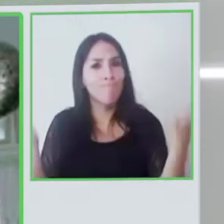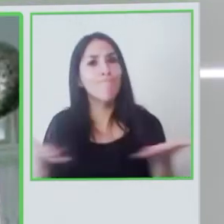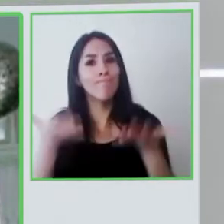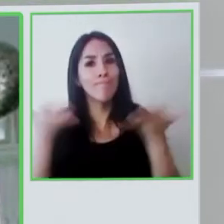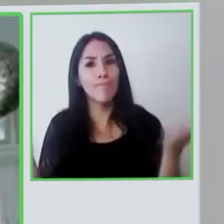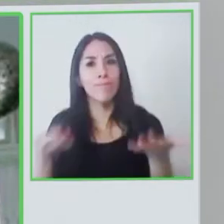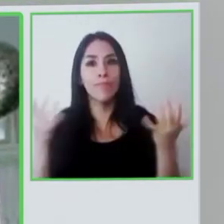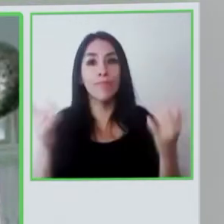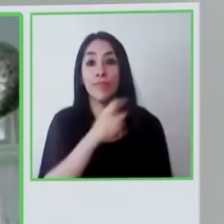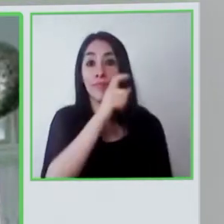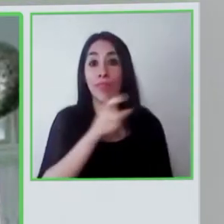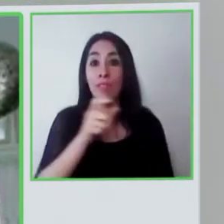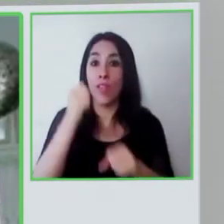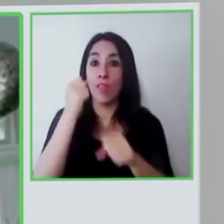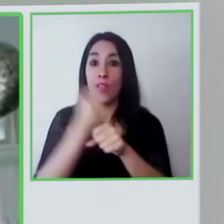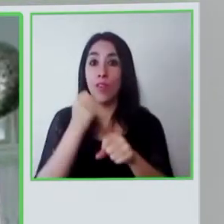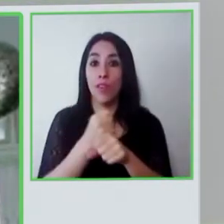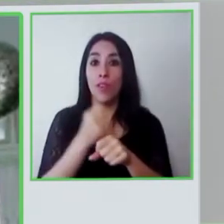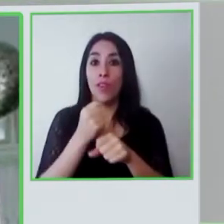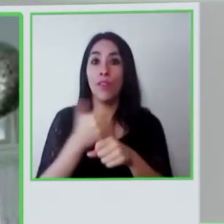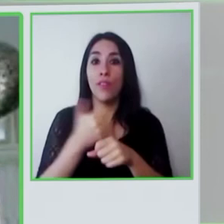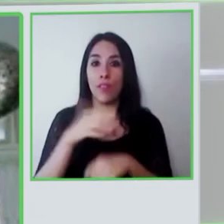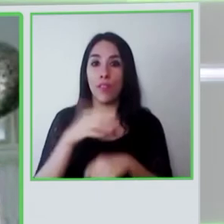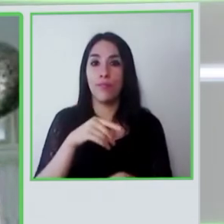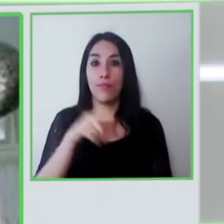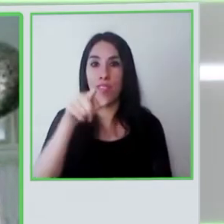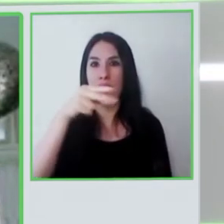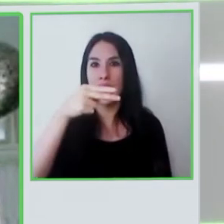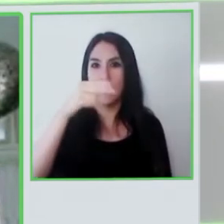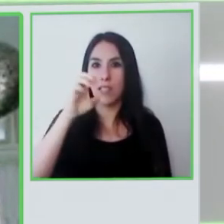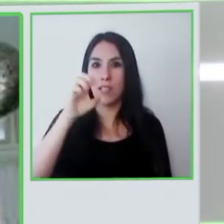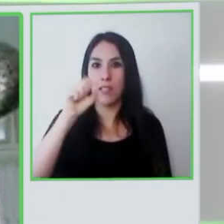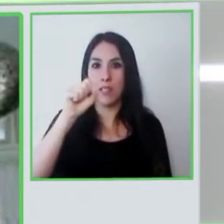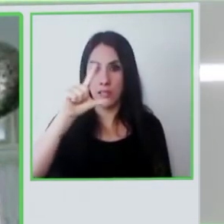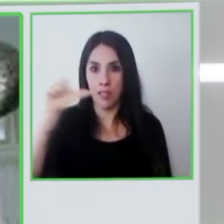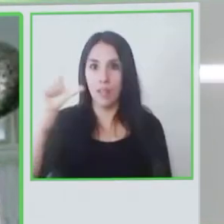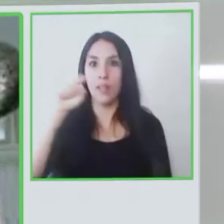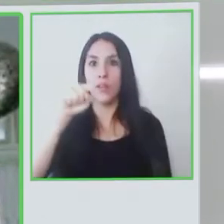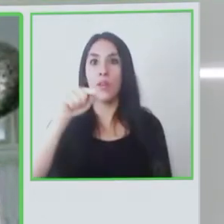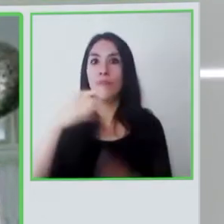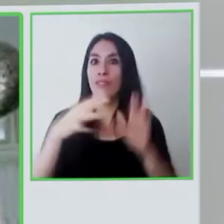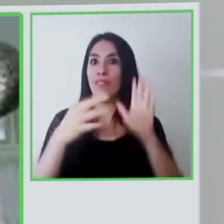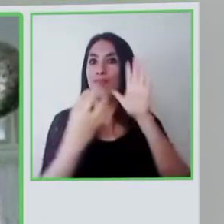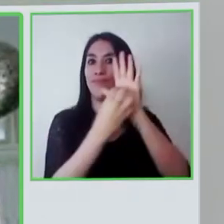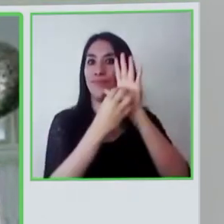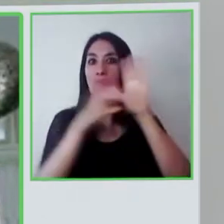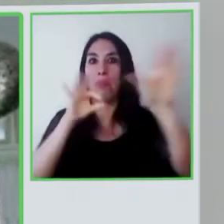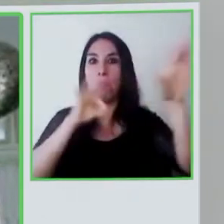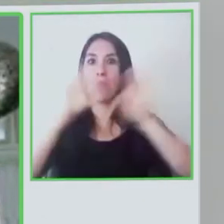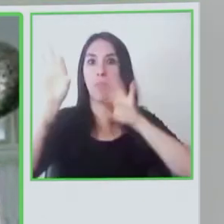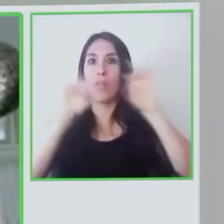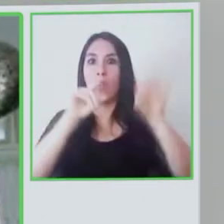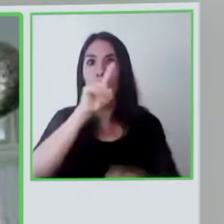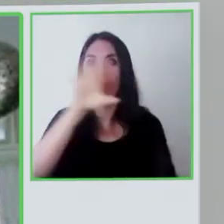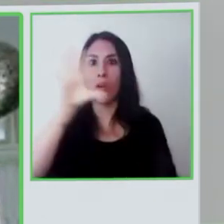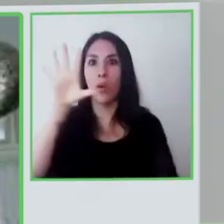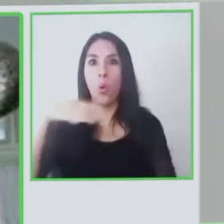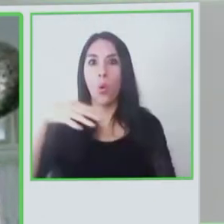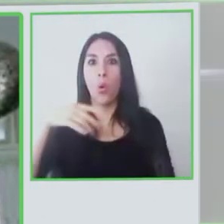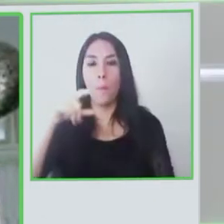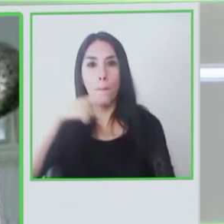implementarán los cambios necesarios que no tuvieran miedo de ascender y fue un éxito rotundo de la noche a la